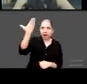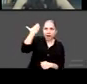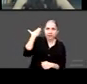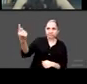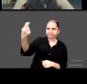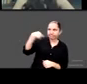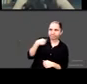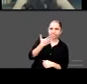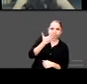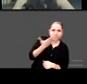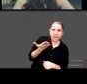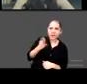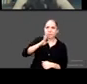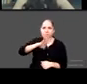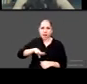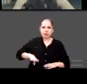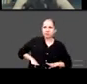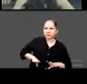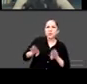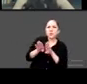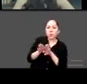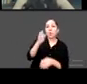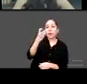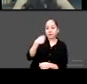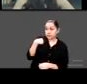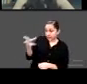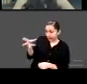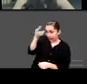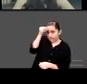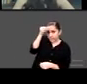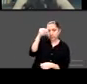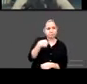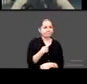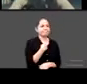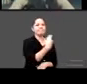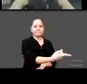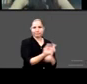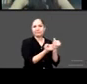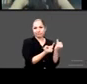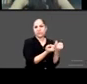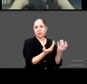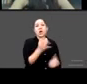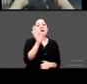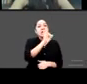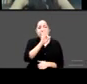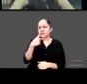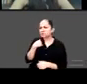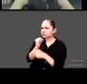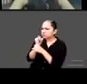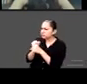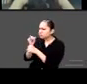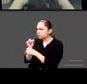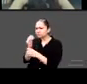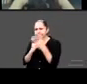ahí partimos hoy. Si lo psicoeducativo no me alcanza, necesitamos psicoterapia. Y para terminar con la